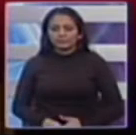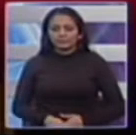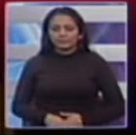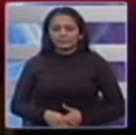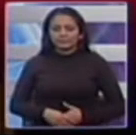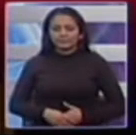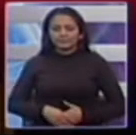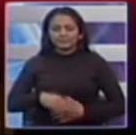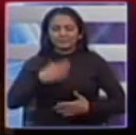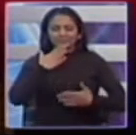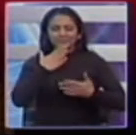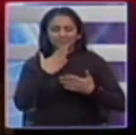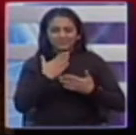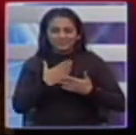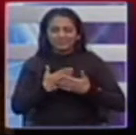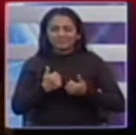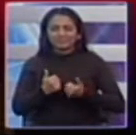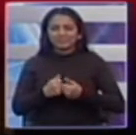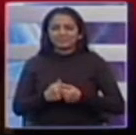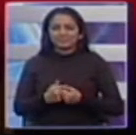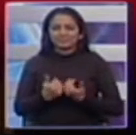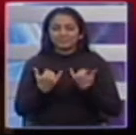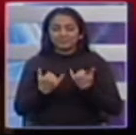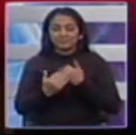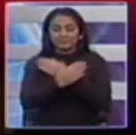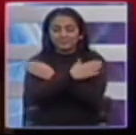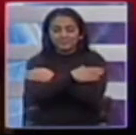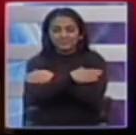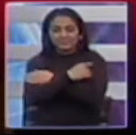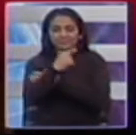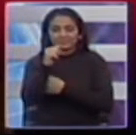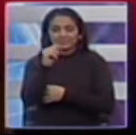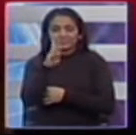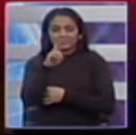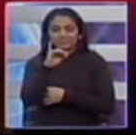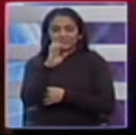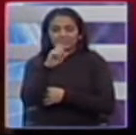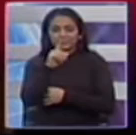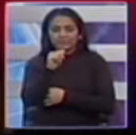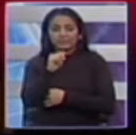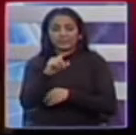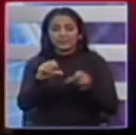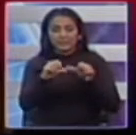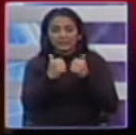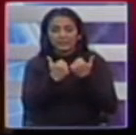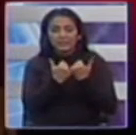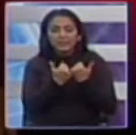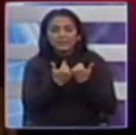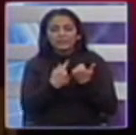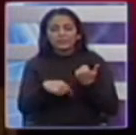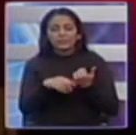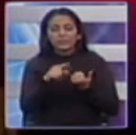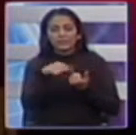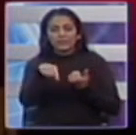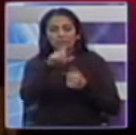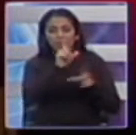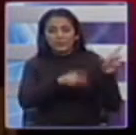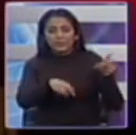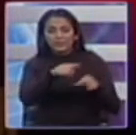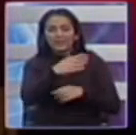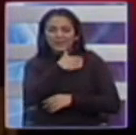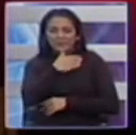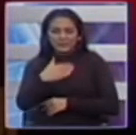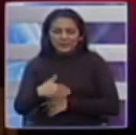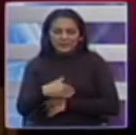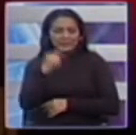Gracias, María Antonieta. Saludamos cordialmente a Gabriela Rivadeneira, presidenta de la Asamblea Nacional, hoy en uso de licencia para